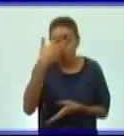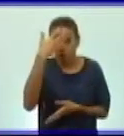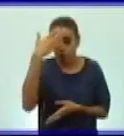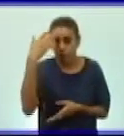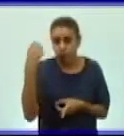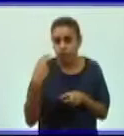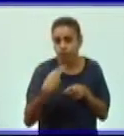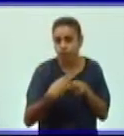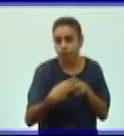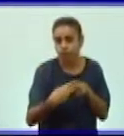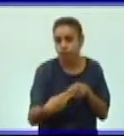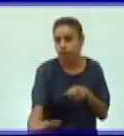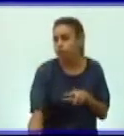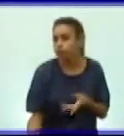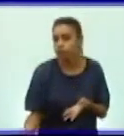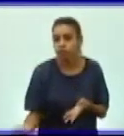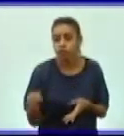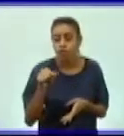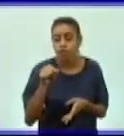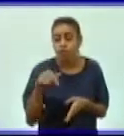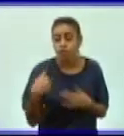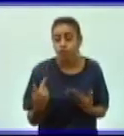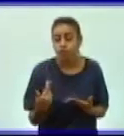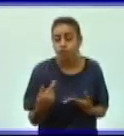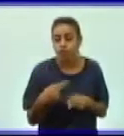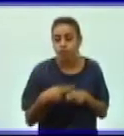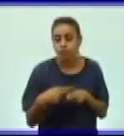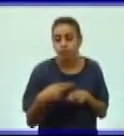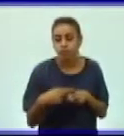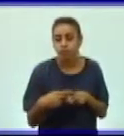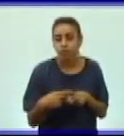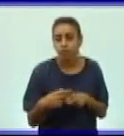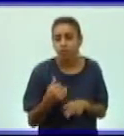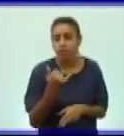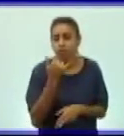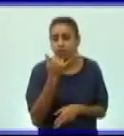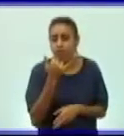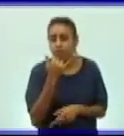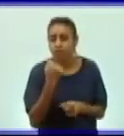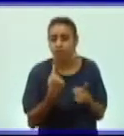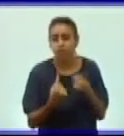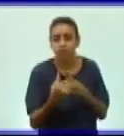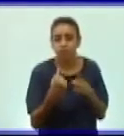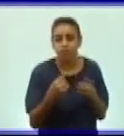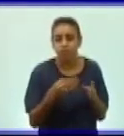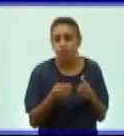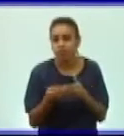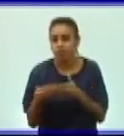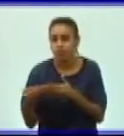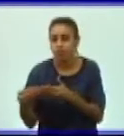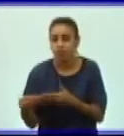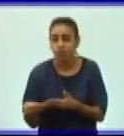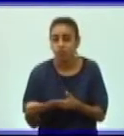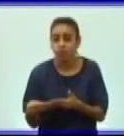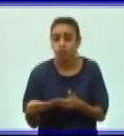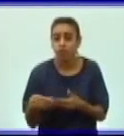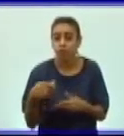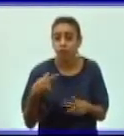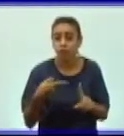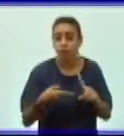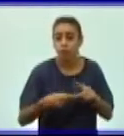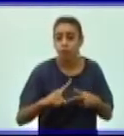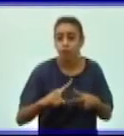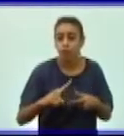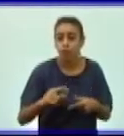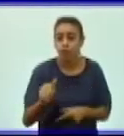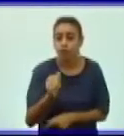historia y que esta, queridos estudiantes, precisamente es una de esas grandes pretensiones que persiguen los enemigos del socialismo, de que